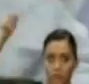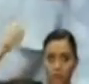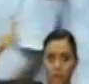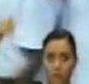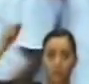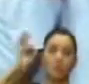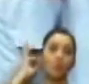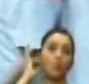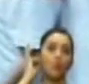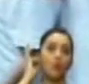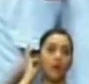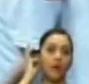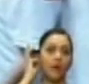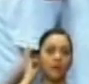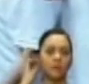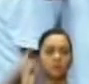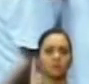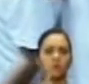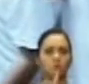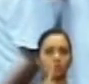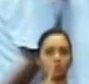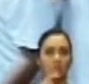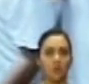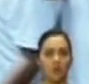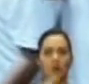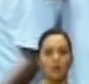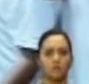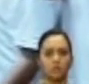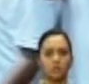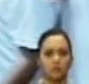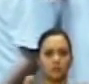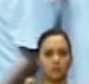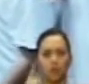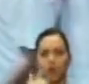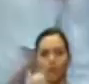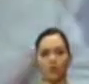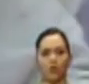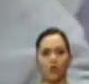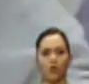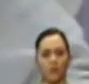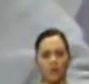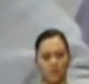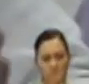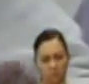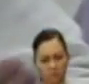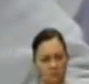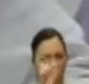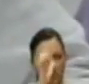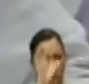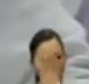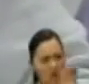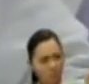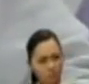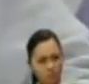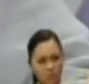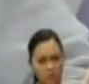incluso las mujeres tenían un lacito y los hombres corbata. En el campo, en el agro